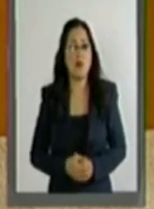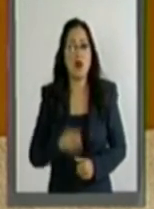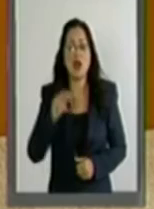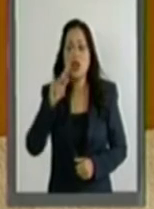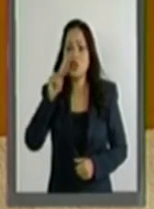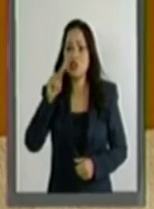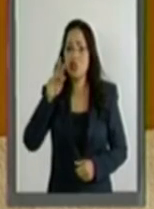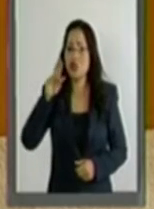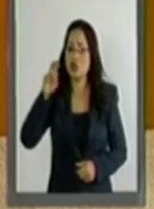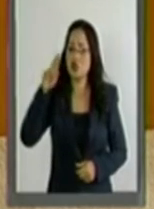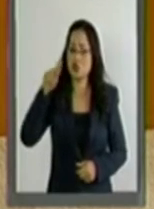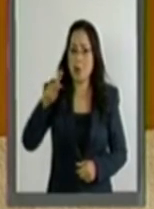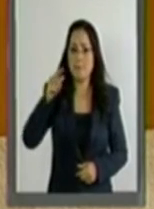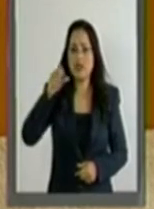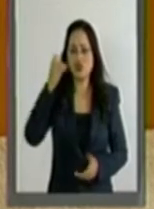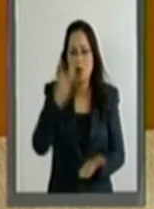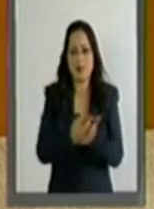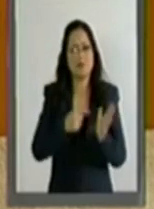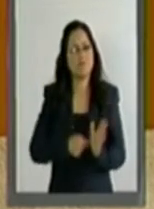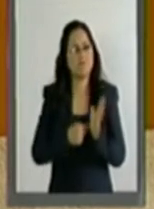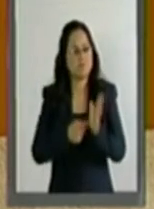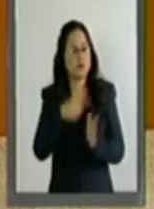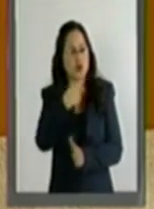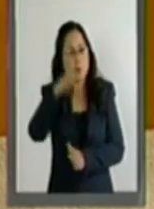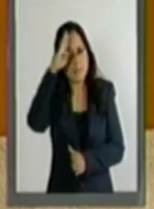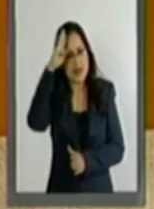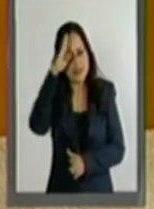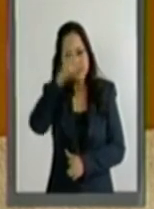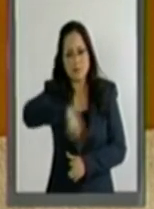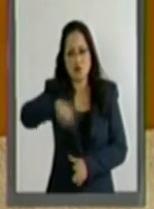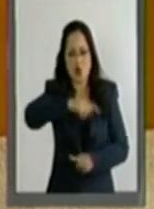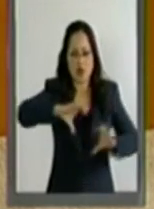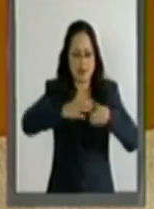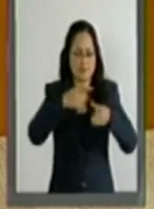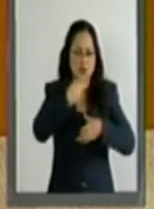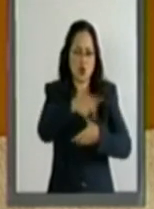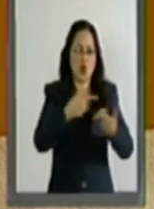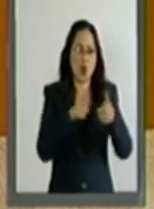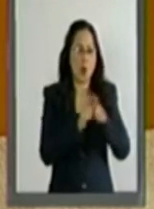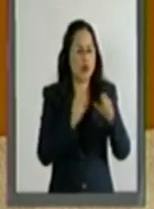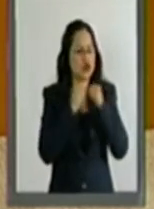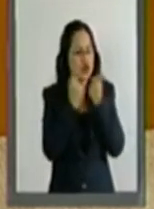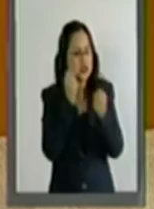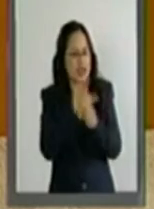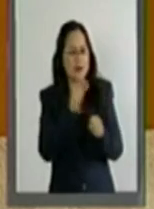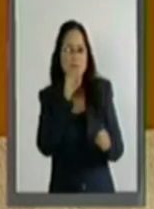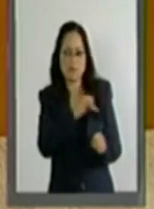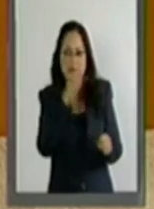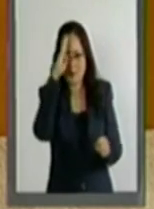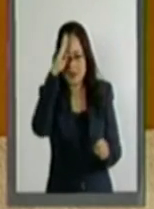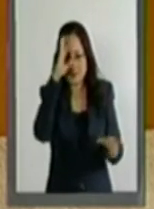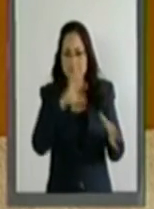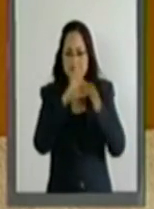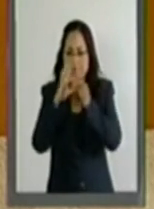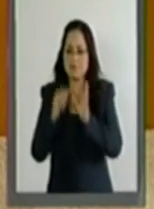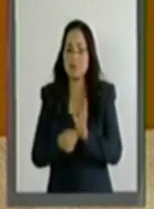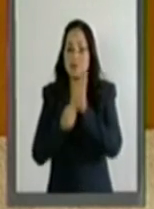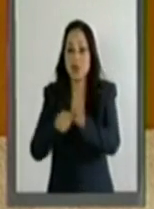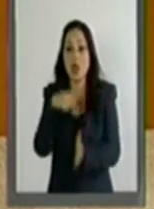más que hacerse eco de lo que piensan los de su clase. Trump está